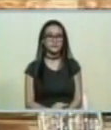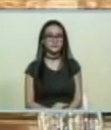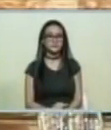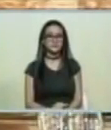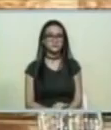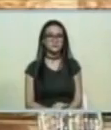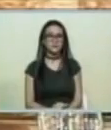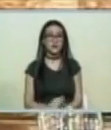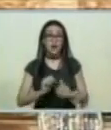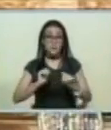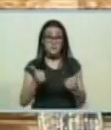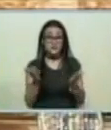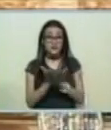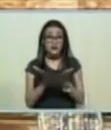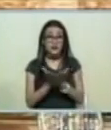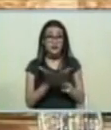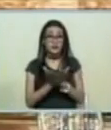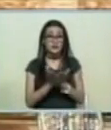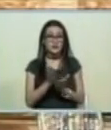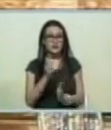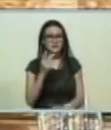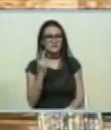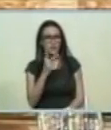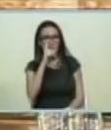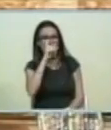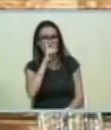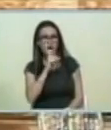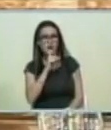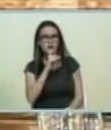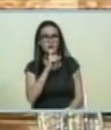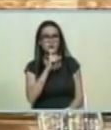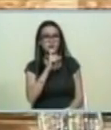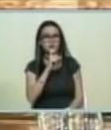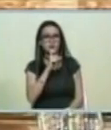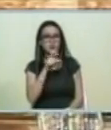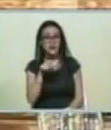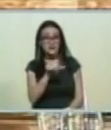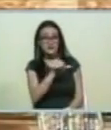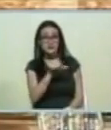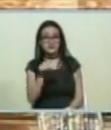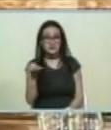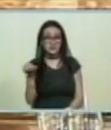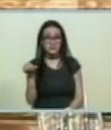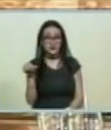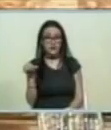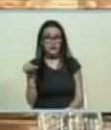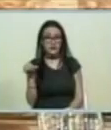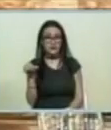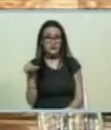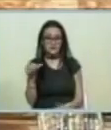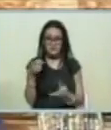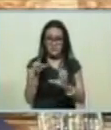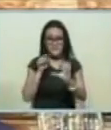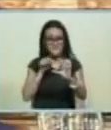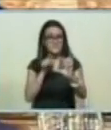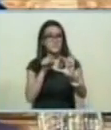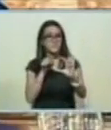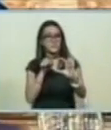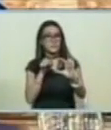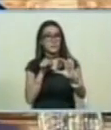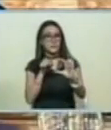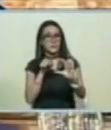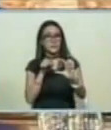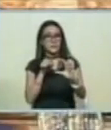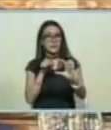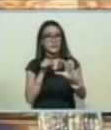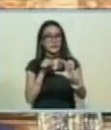el inicio del año escolar a nivel secundario, esta semana, a través del carnet de la patria,